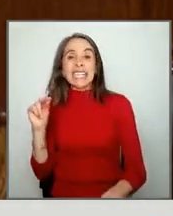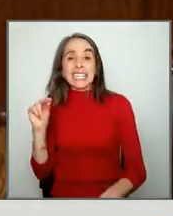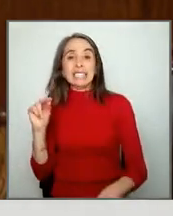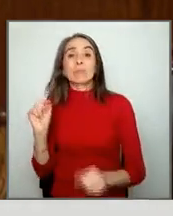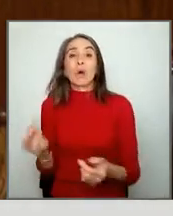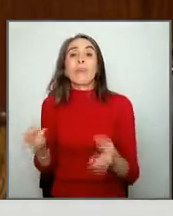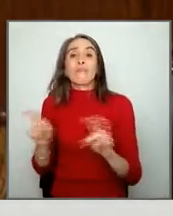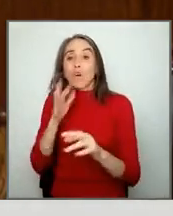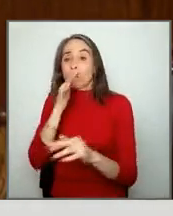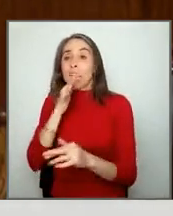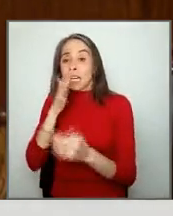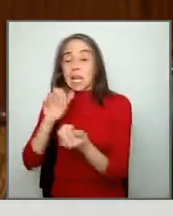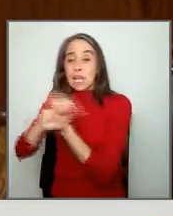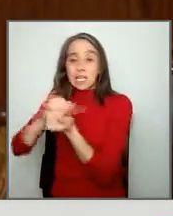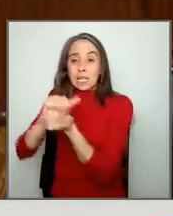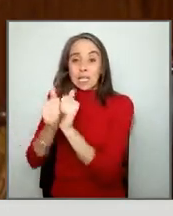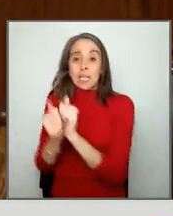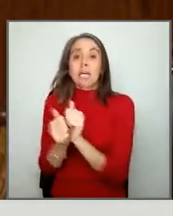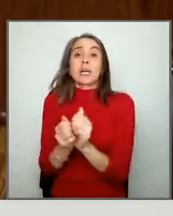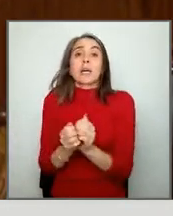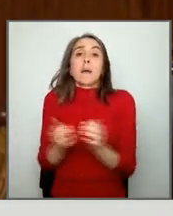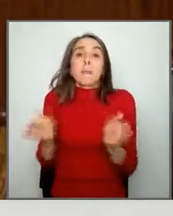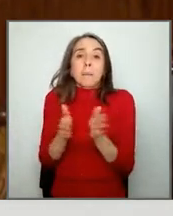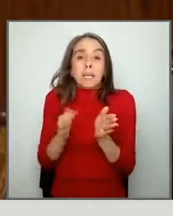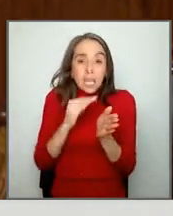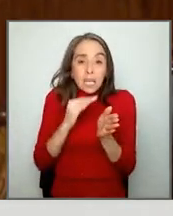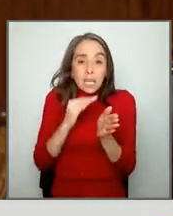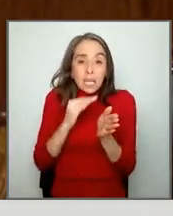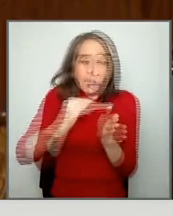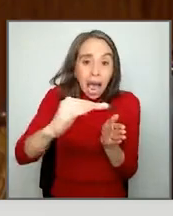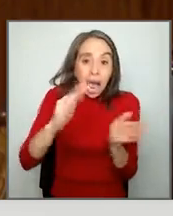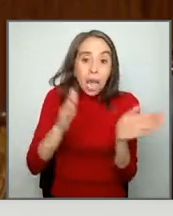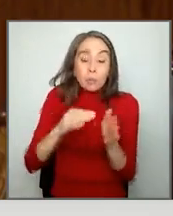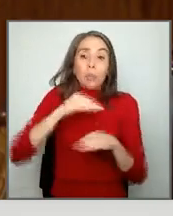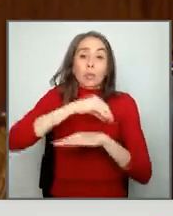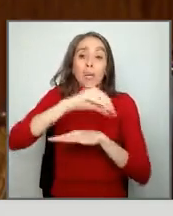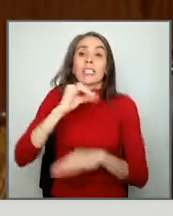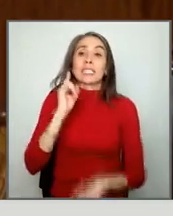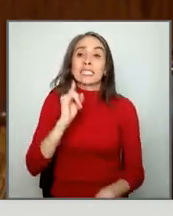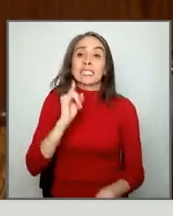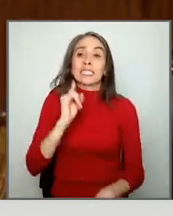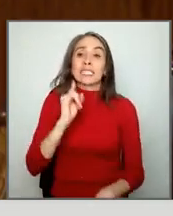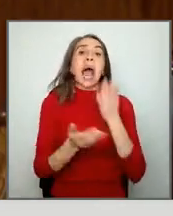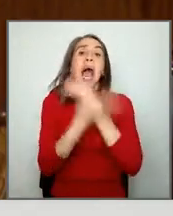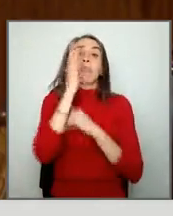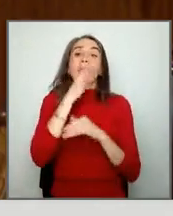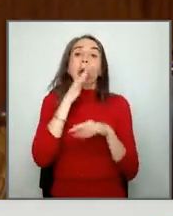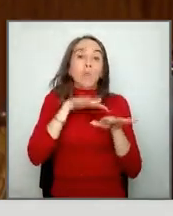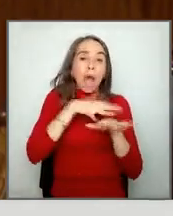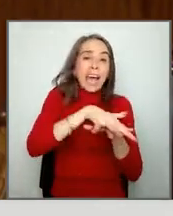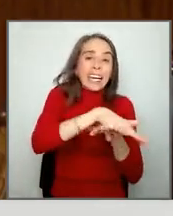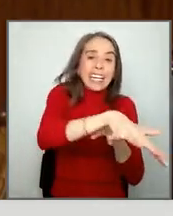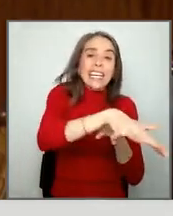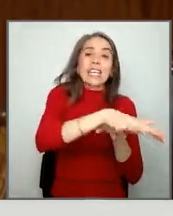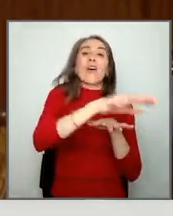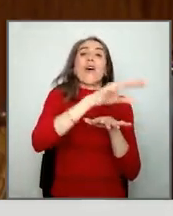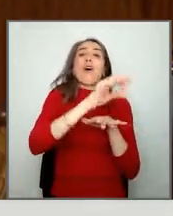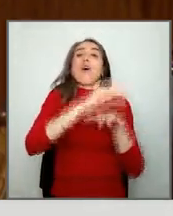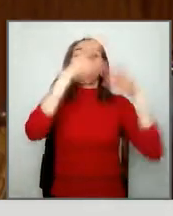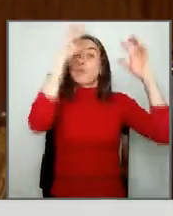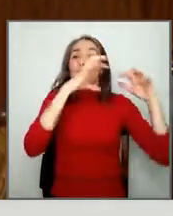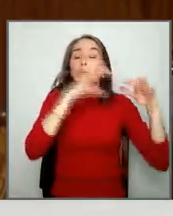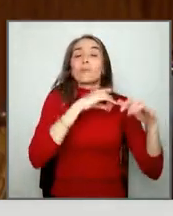la subsistencia de Pequeños agricultores que de solo haber contado con las fuentes tradicionales de suministro habrían perdido su